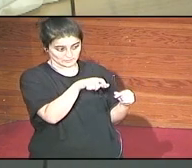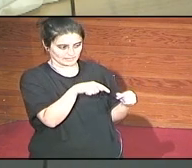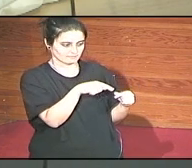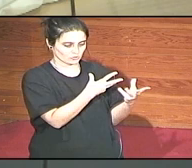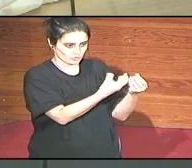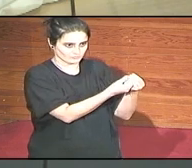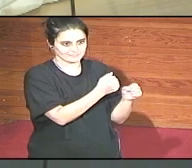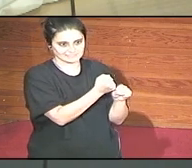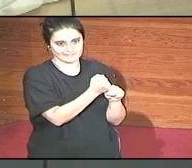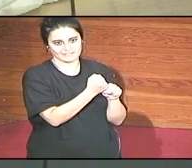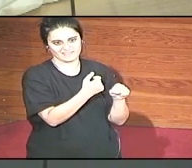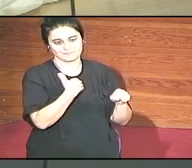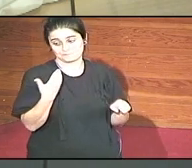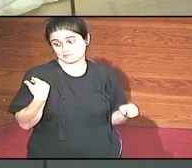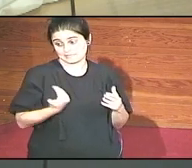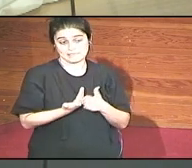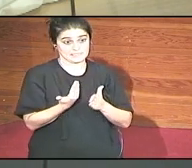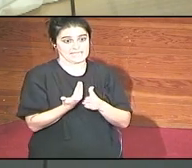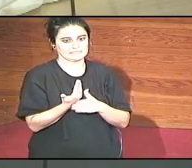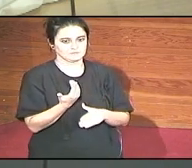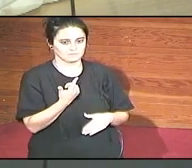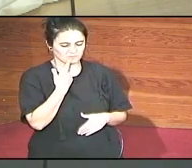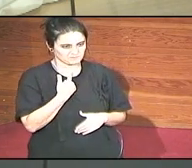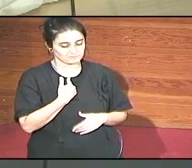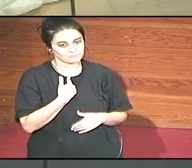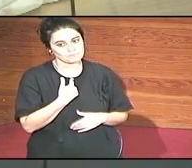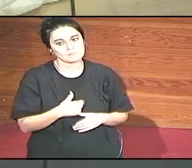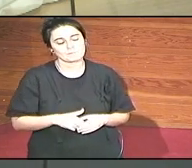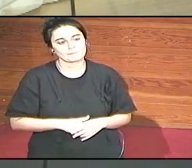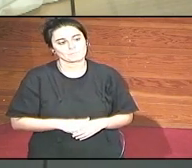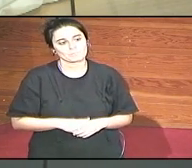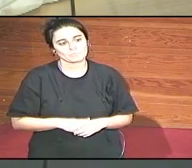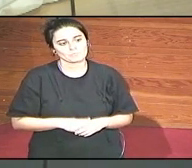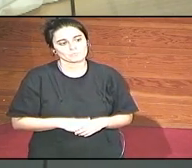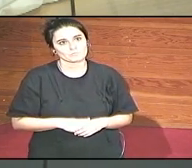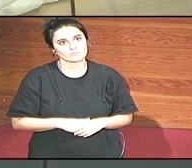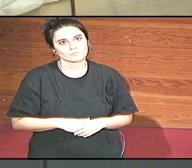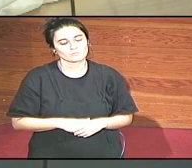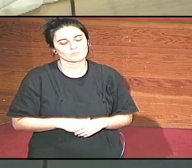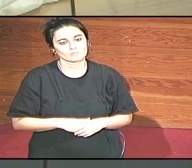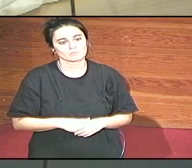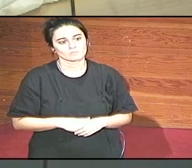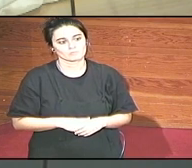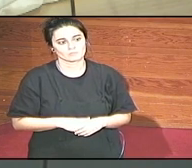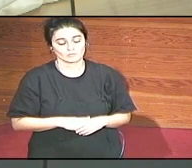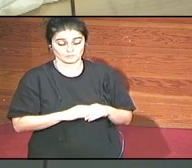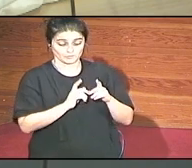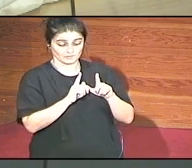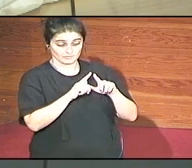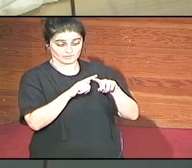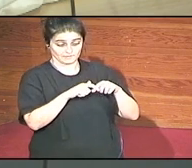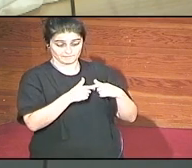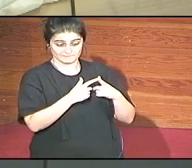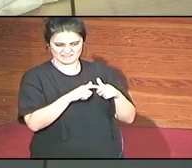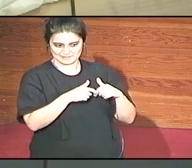me hacía ver hace unos días qué el enorme esfuerzo que para muchas familias supone el enviar a